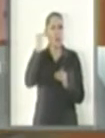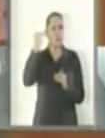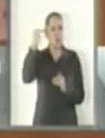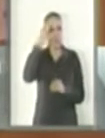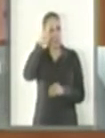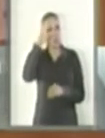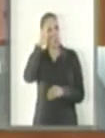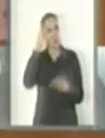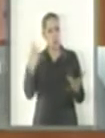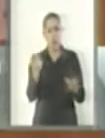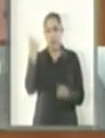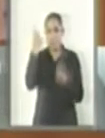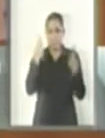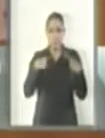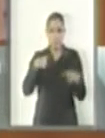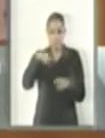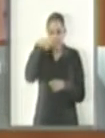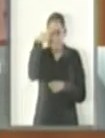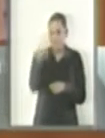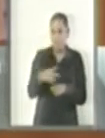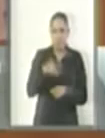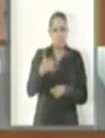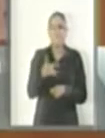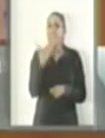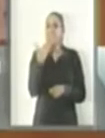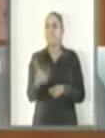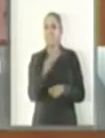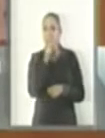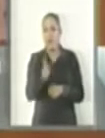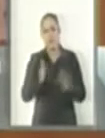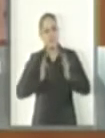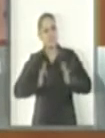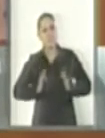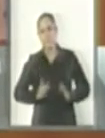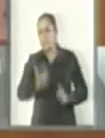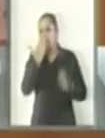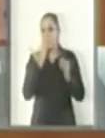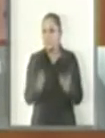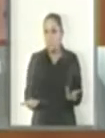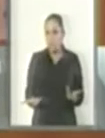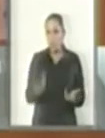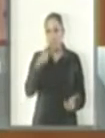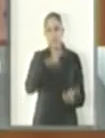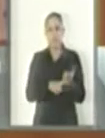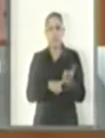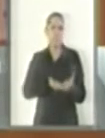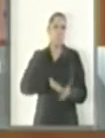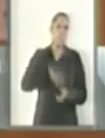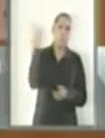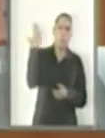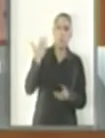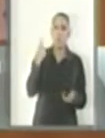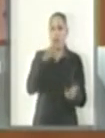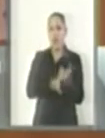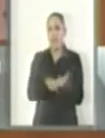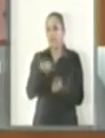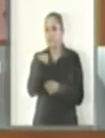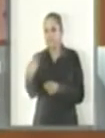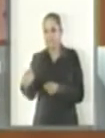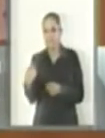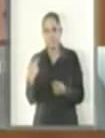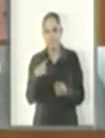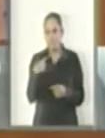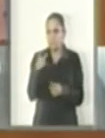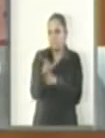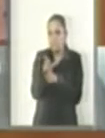el miedo de los mexicanos se alimenta justamente de casos de violencia, de intimidación, de